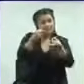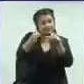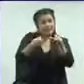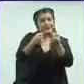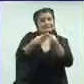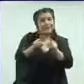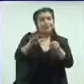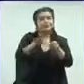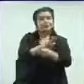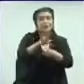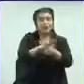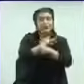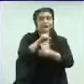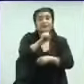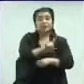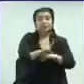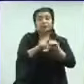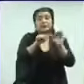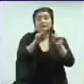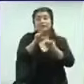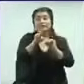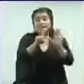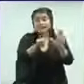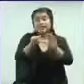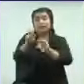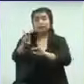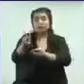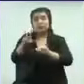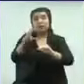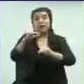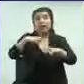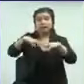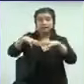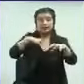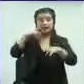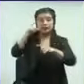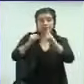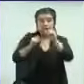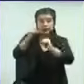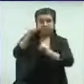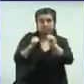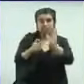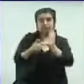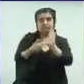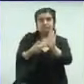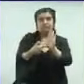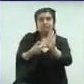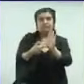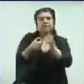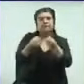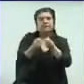dándonos un total de 162 eventos que están previstos en caminos para